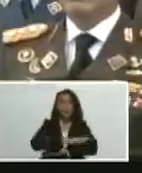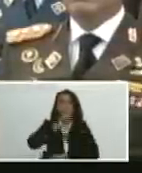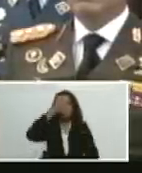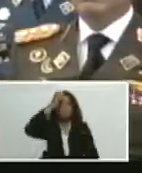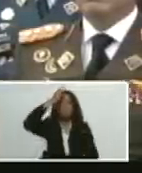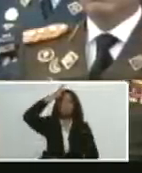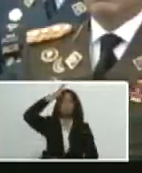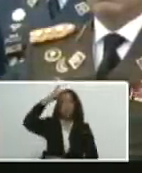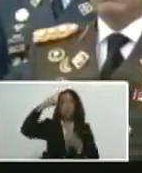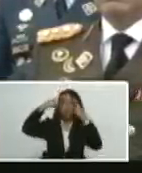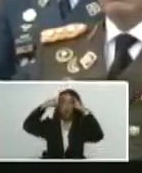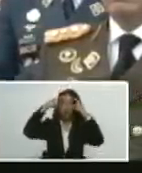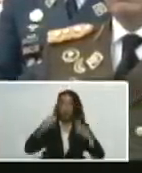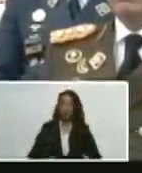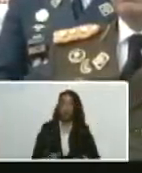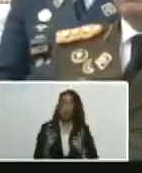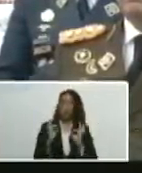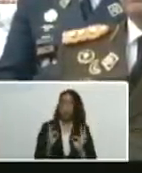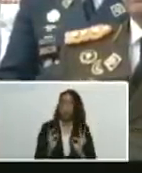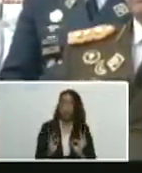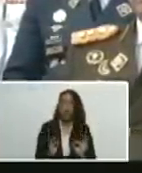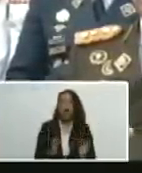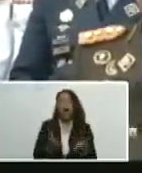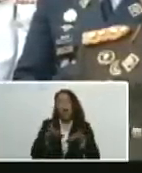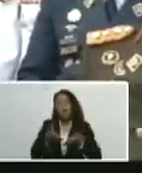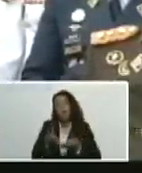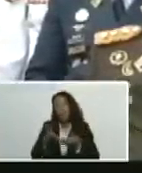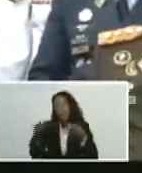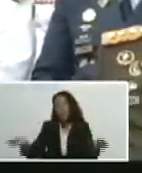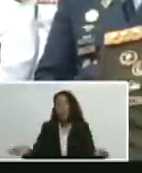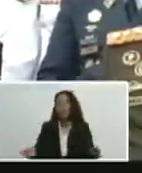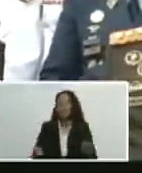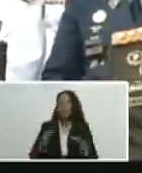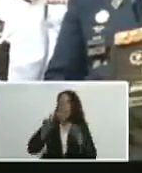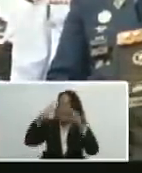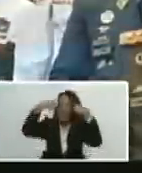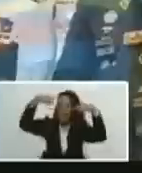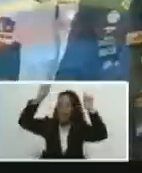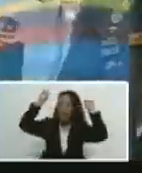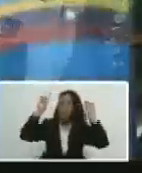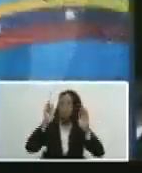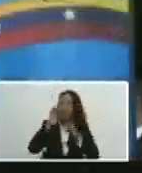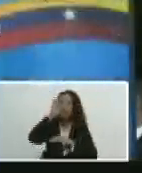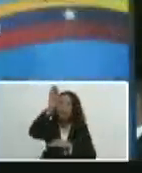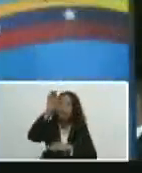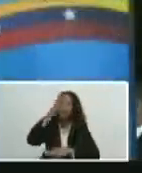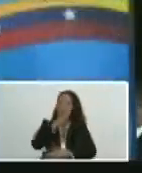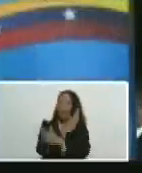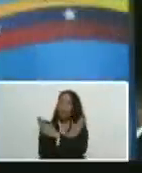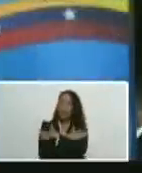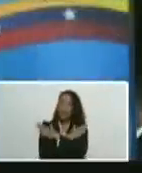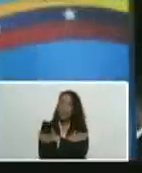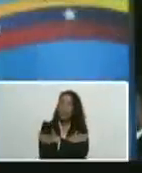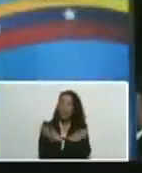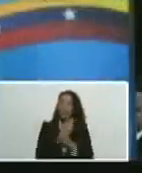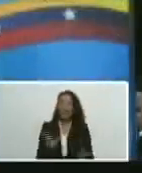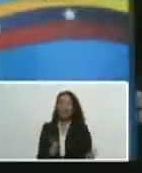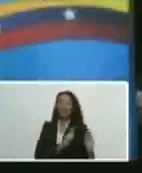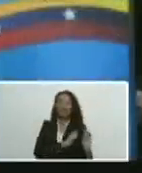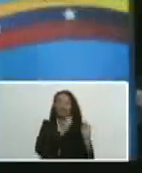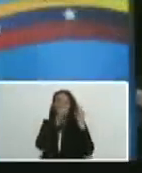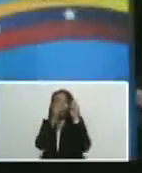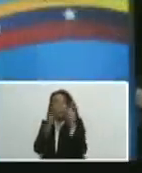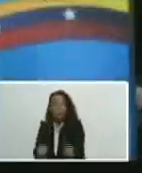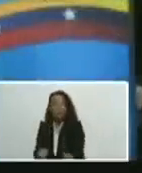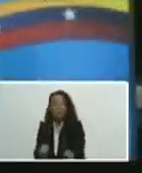capacidades profesionales, les auguramos el mayor de los éxitos y felicidades en la nueva singladura